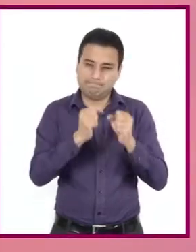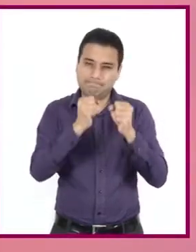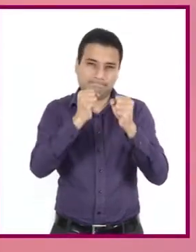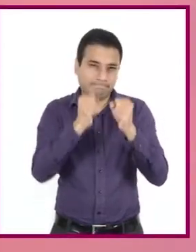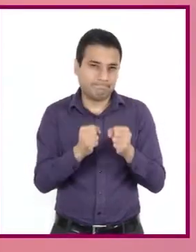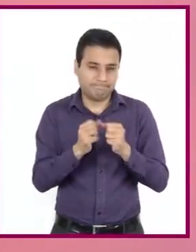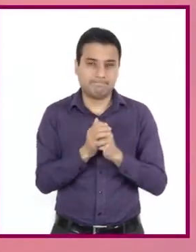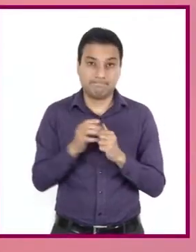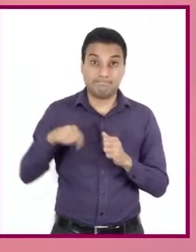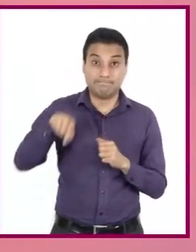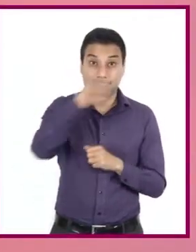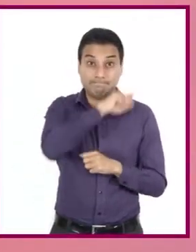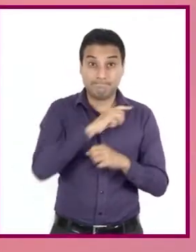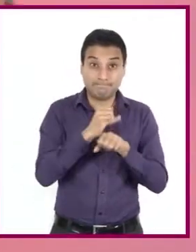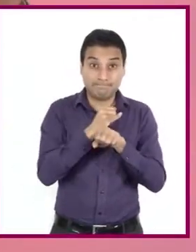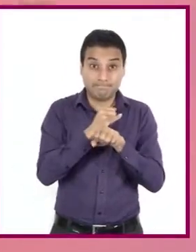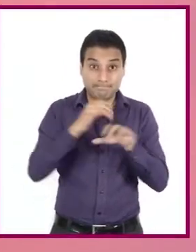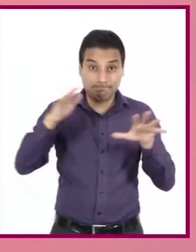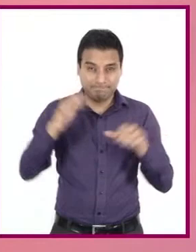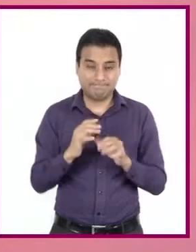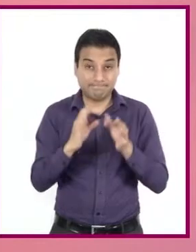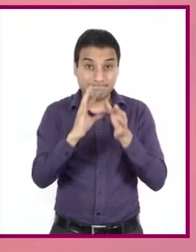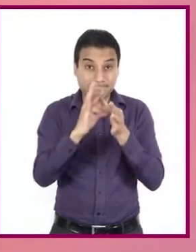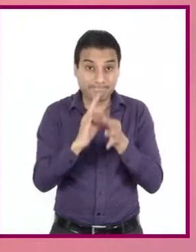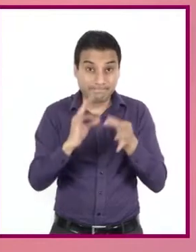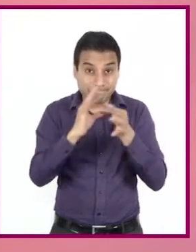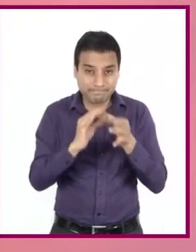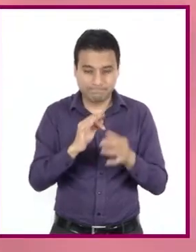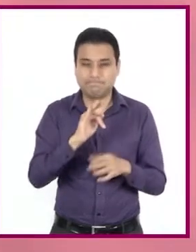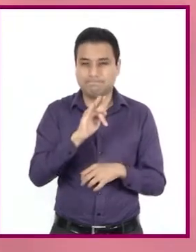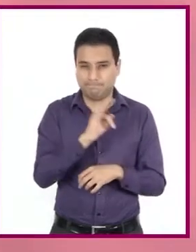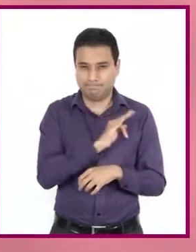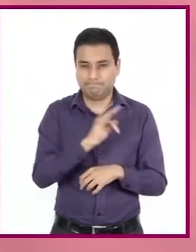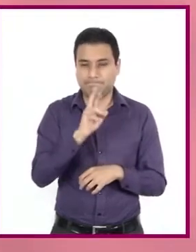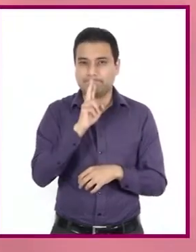con la información que hemos compartido, pueden responder correctamente.